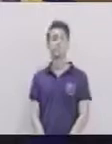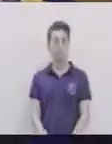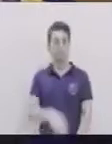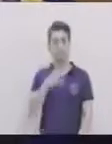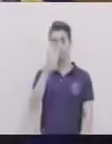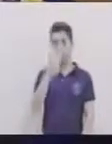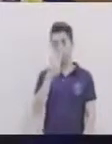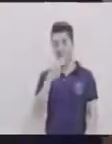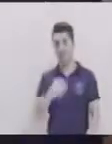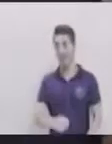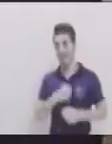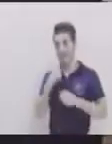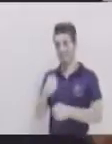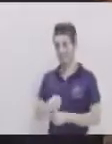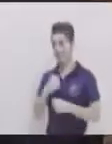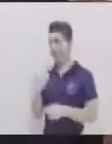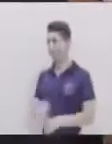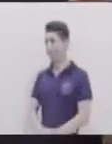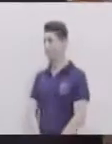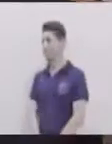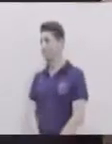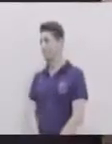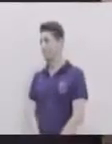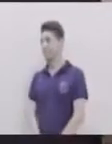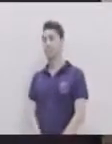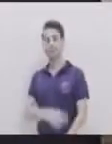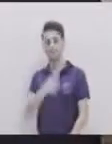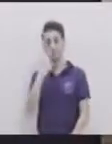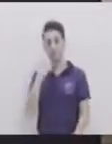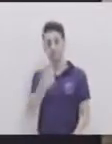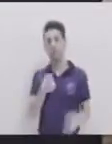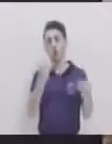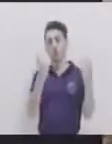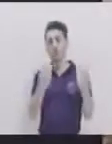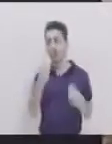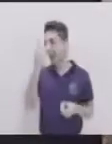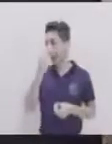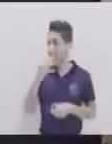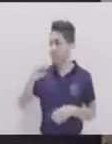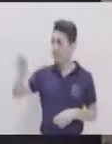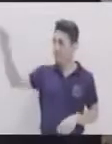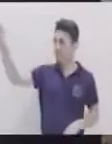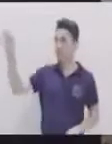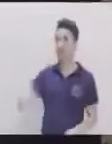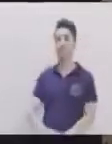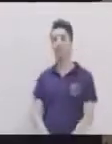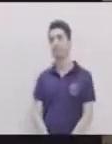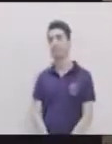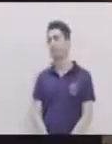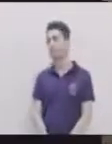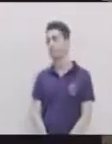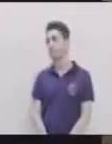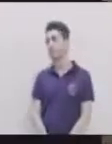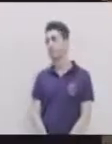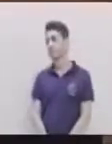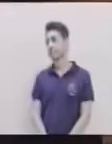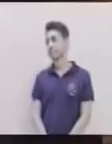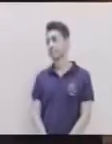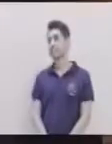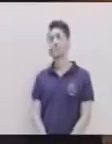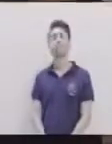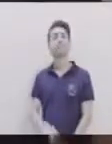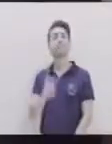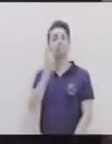Cuatro caballos. Excelente. ¿Me ayudan a contar los elefantes? Muy bien. Uno,